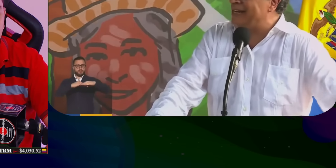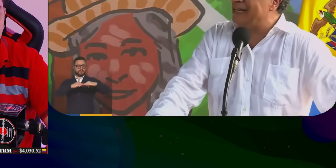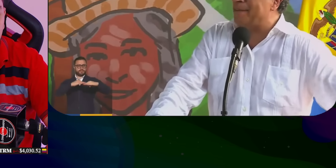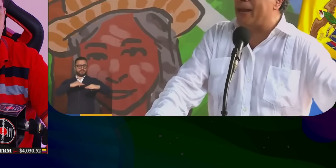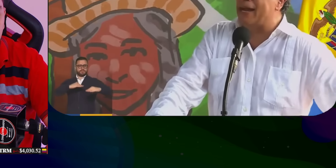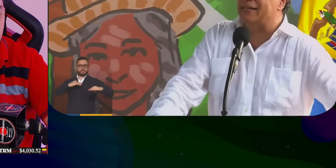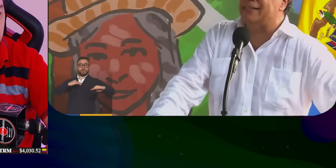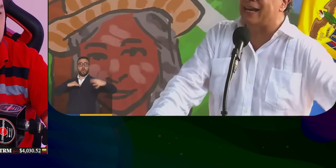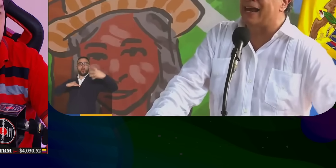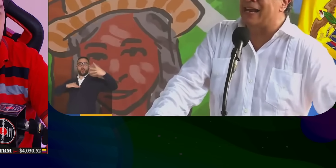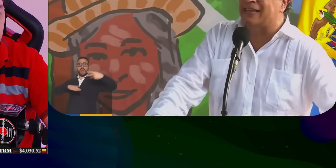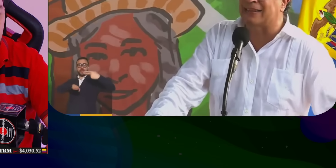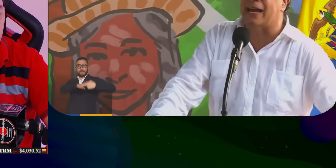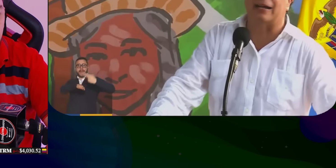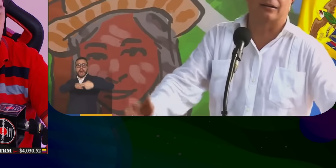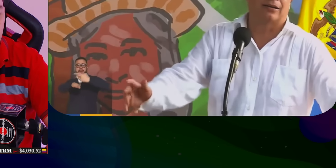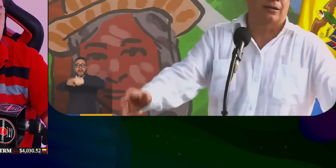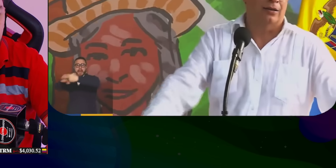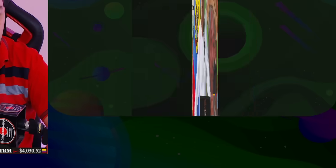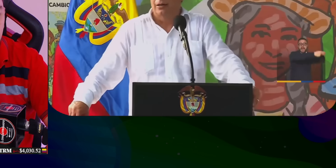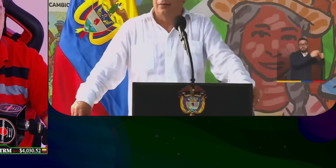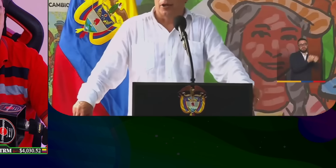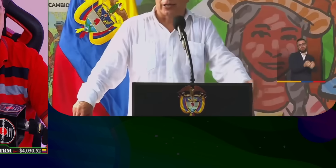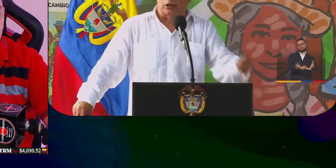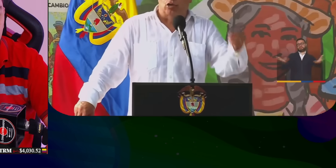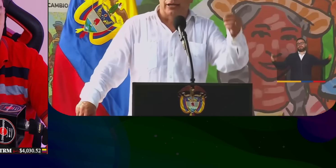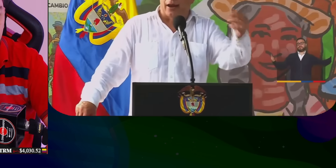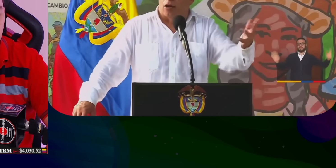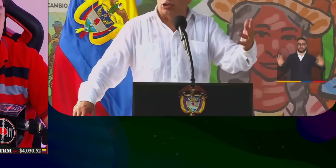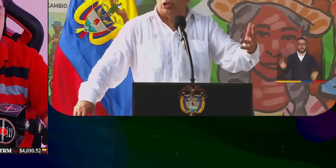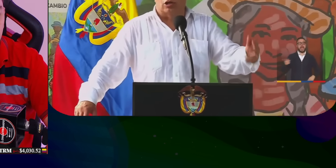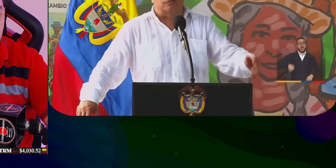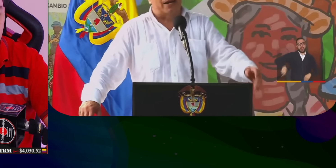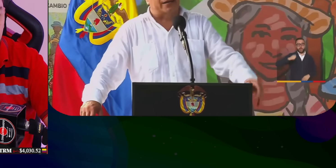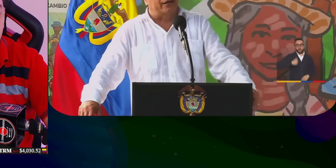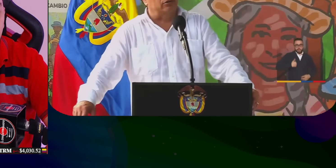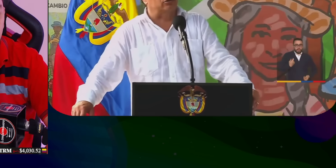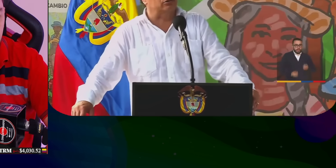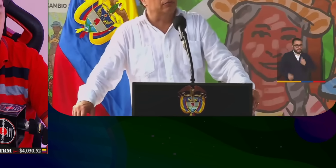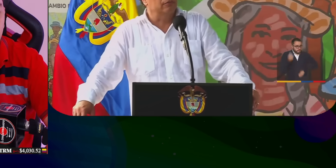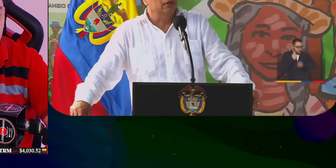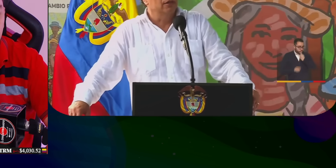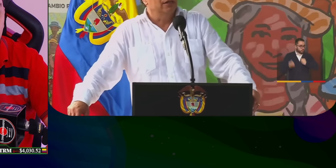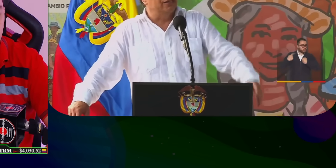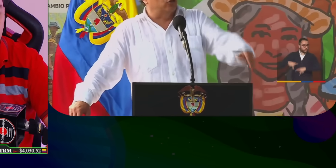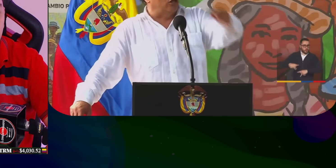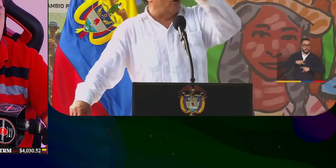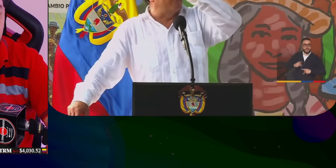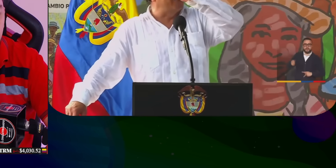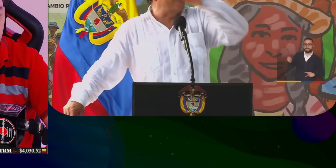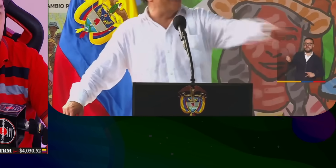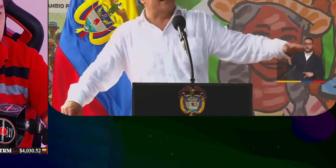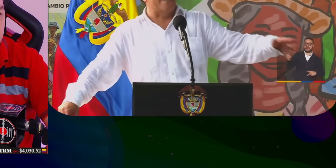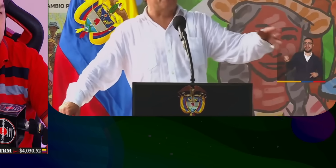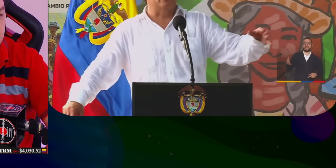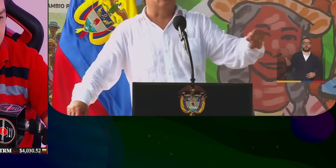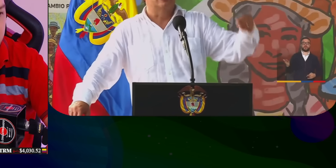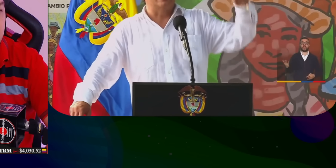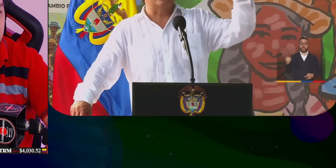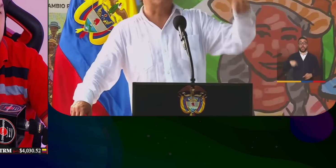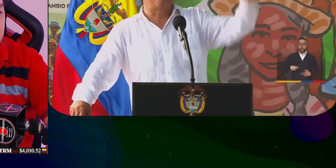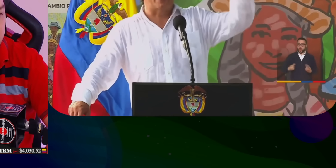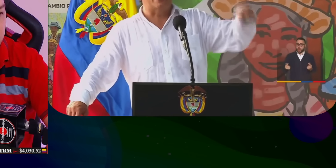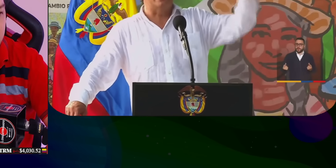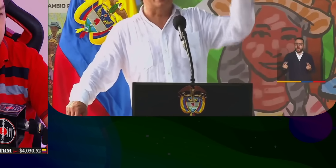calzadas llenas de peajes a la lata, porque es un negocio de los banqueros. Esas obras van